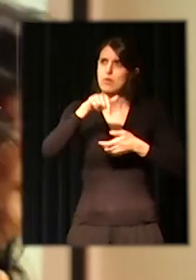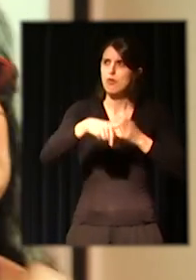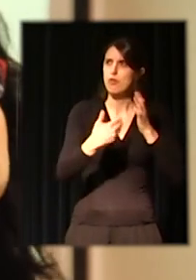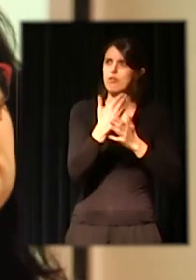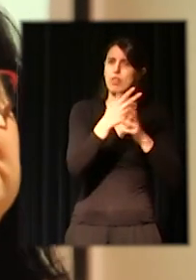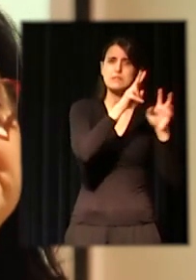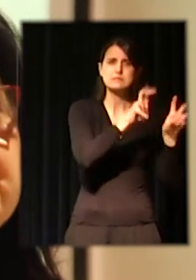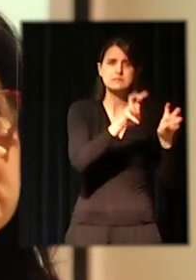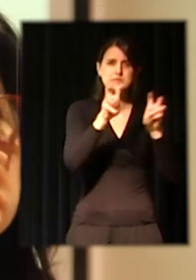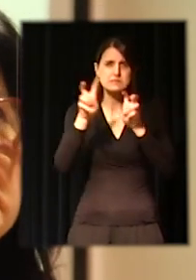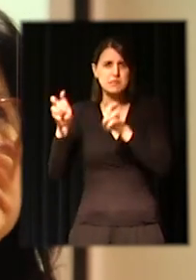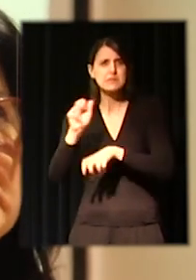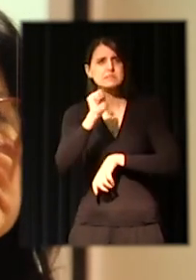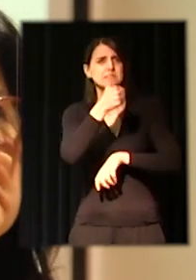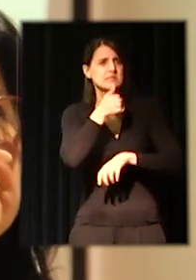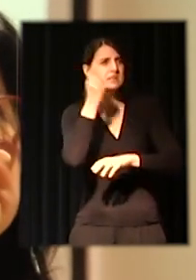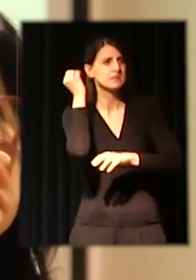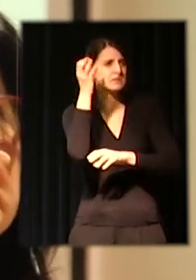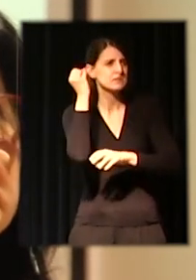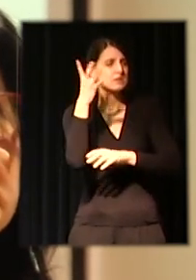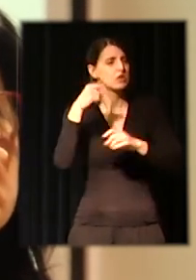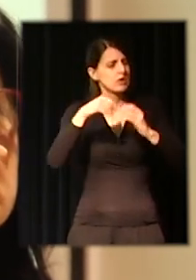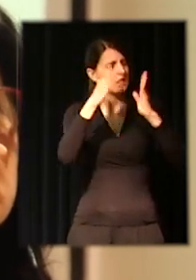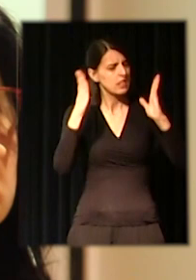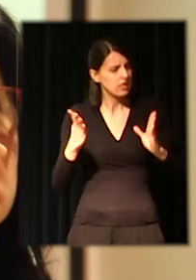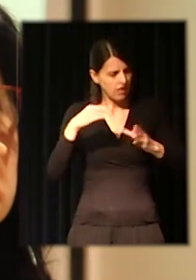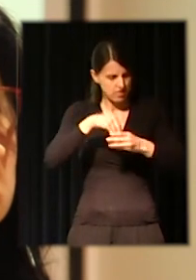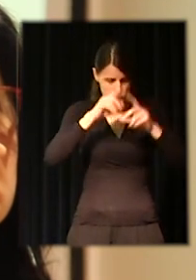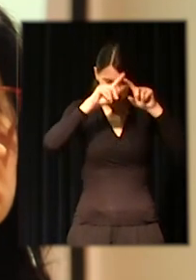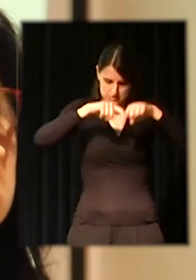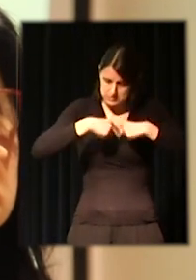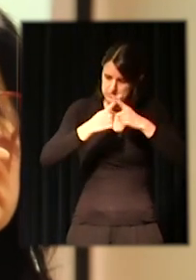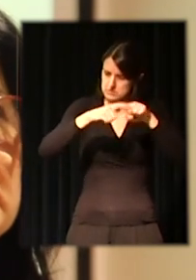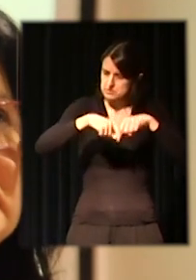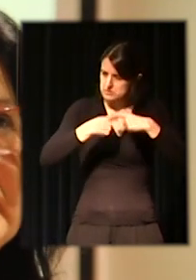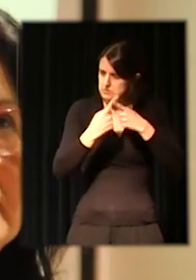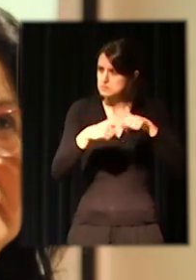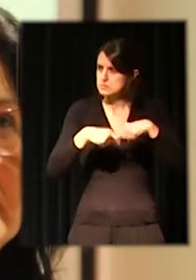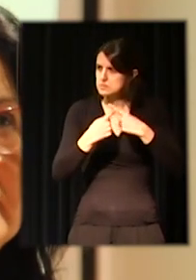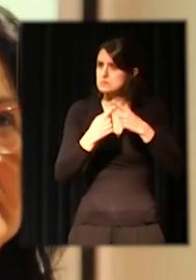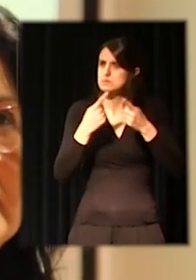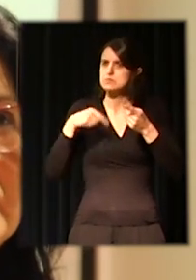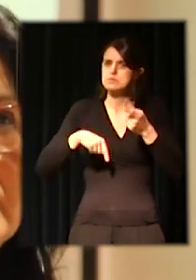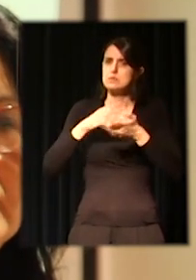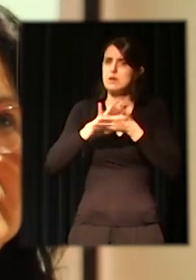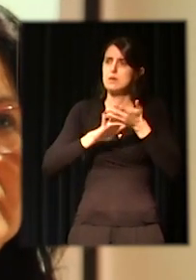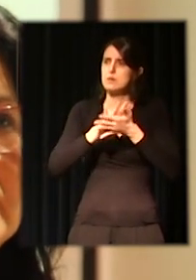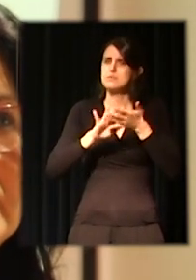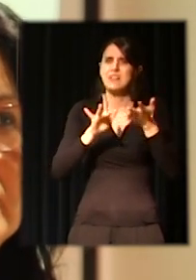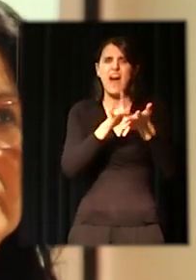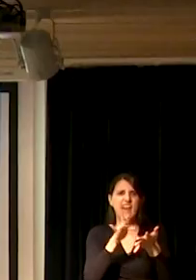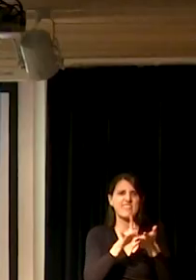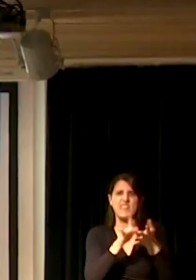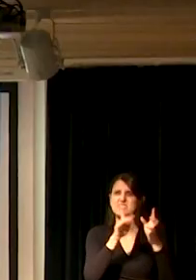quiénes eran las personas, con lo cual también internamente en la entidad nos ha hecho reflexionar sobre cuáles son las agendas y qué está pasando con las agendas,